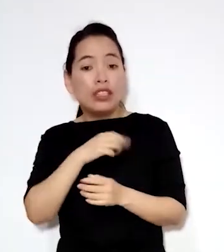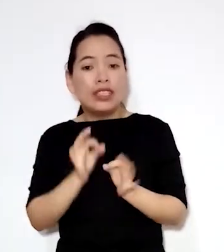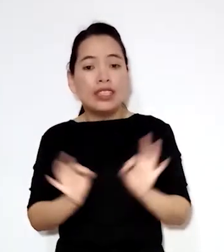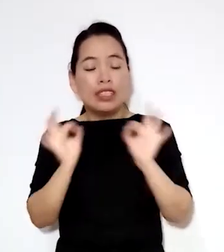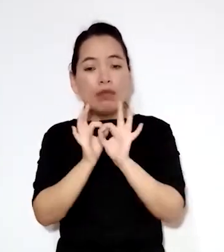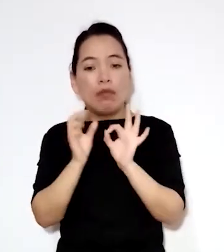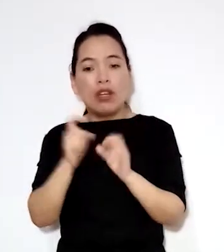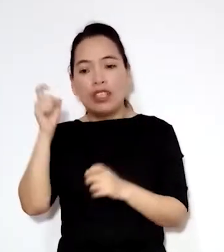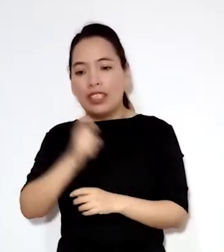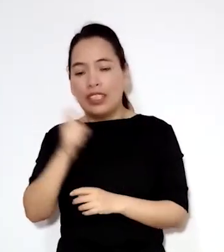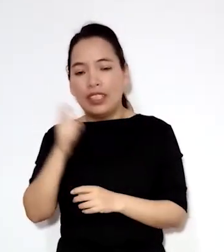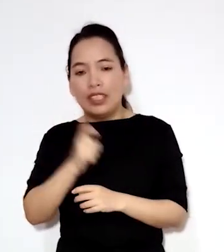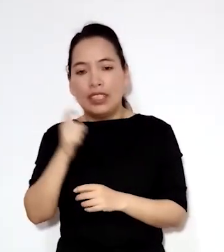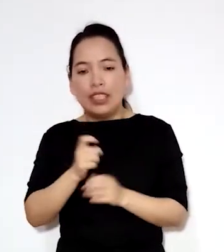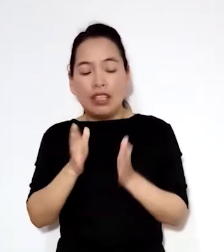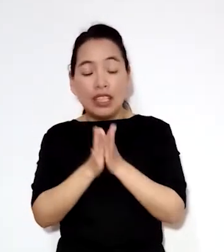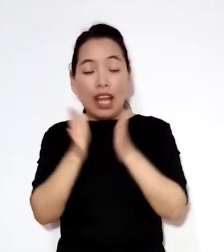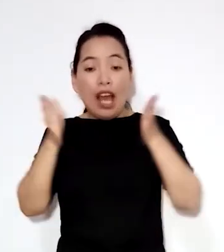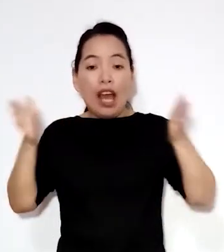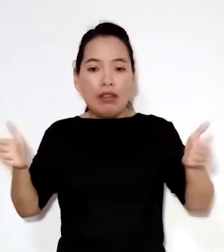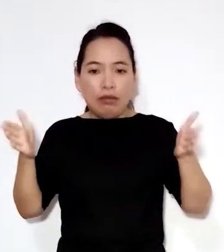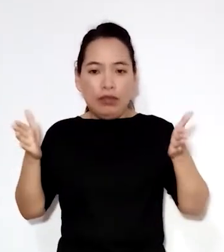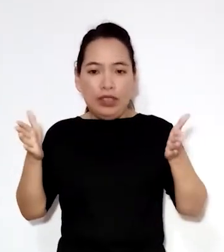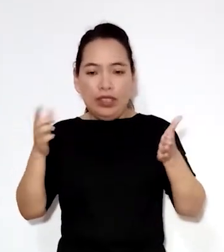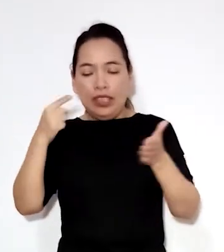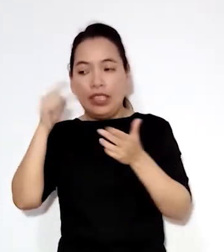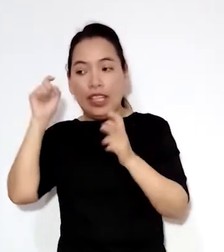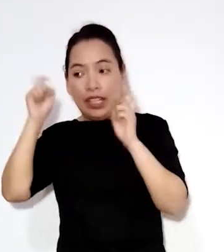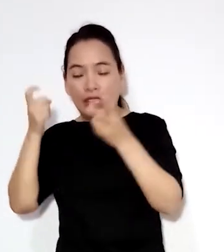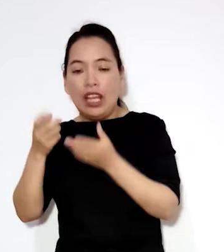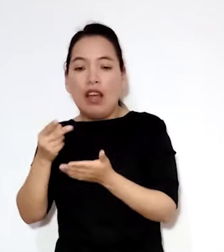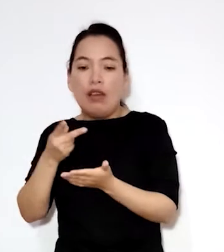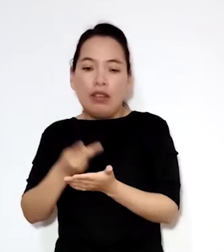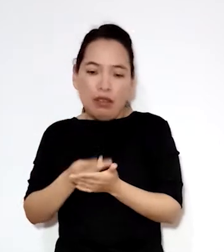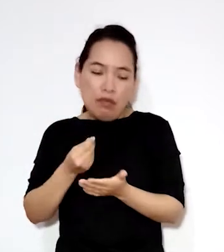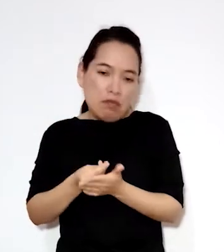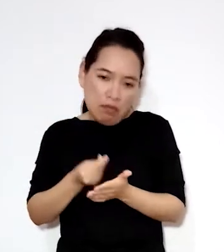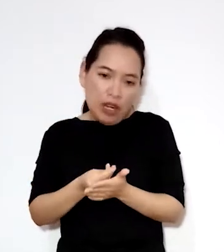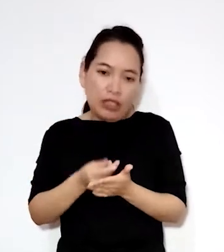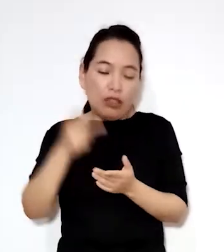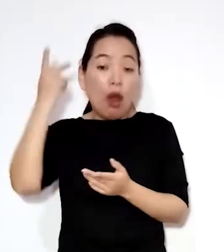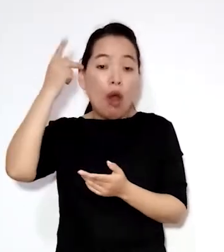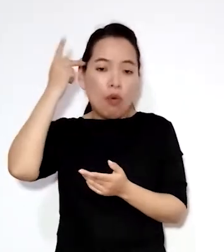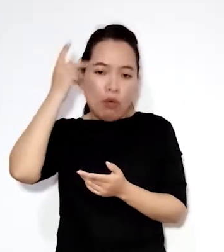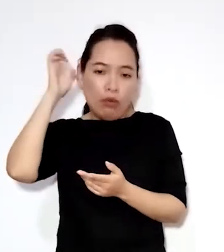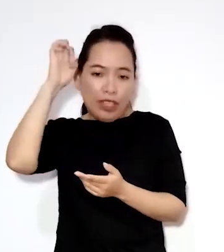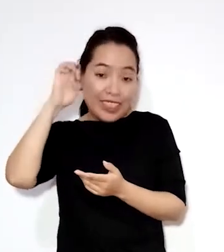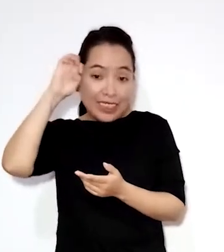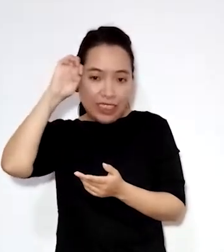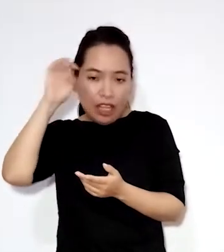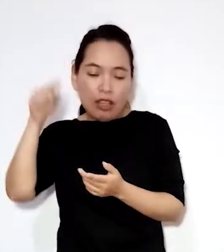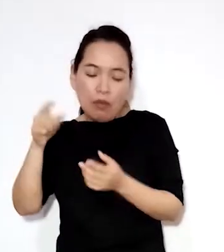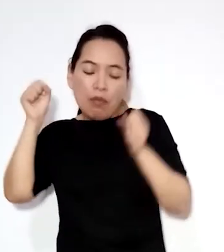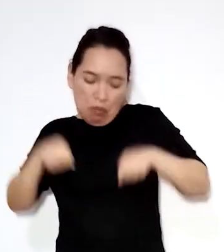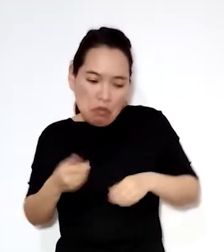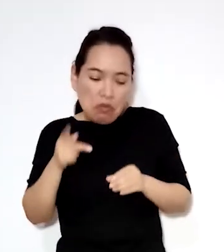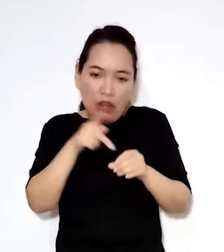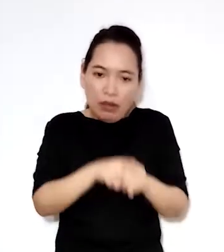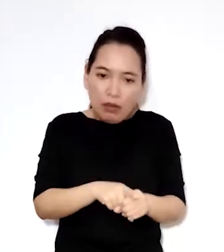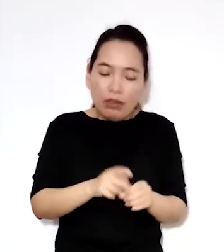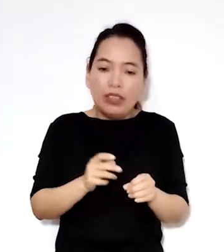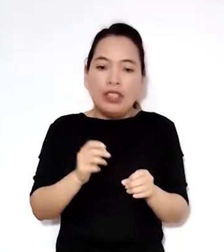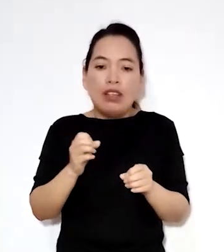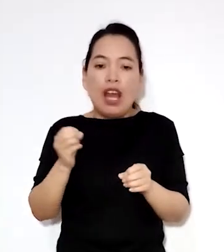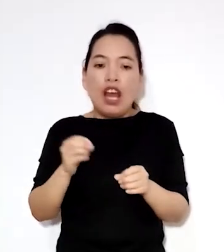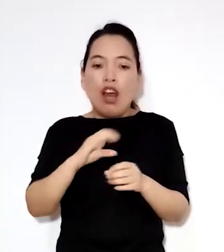dato relevante es realmente la ausencia de detalles en las respuestas de los y las participantes ante este tema tan importante,